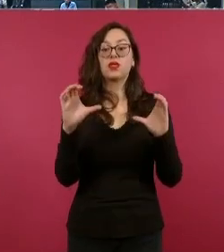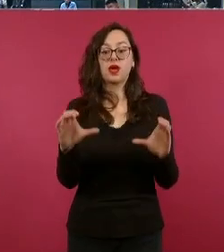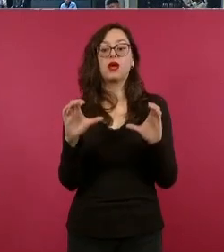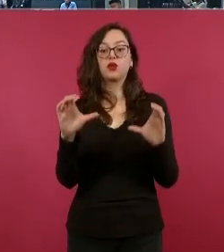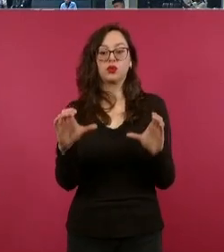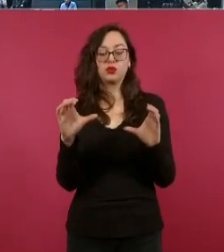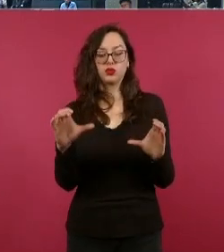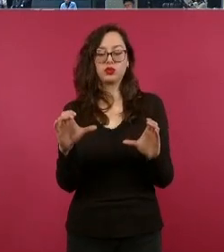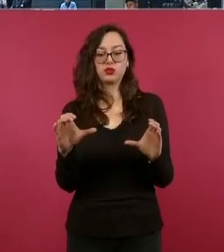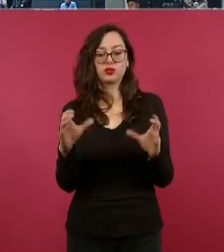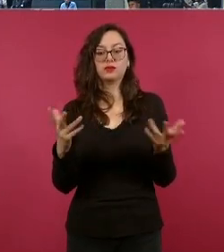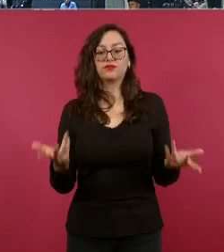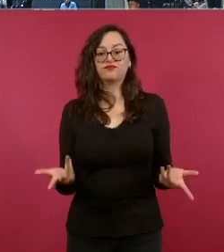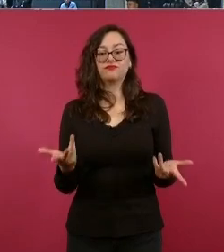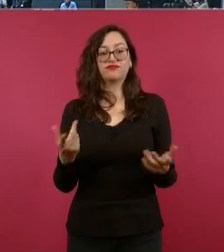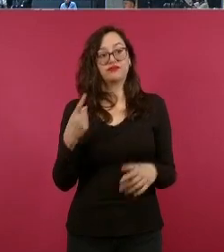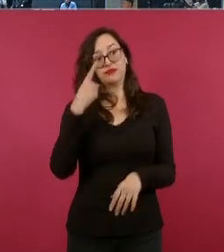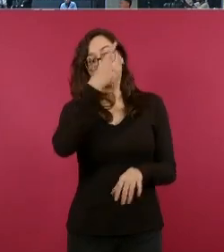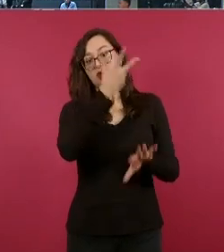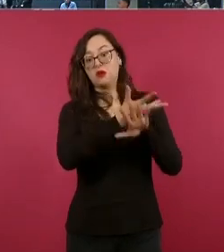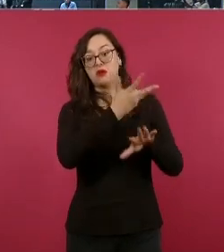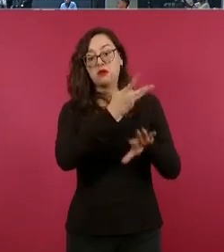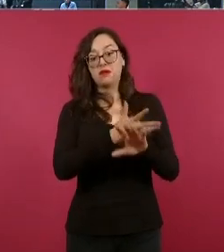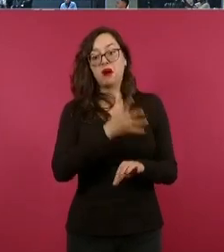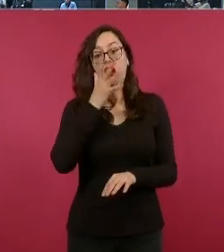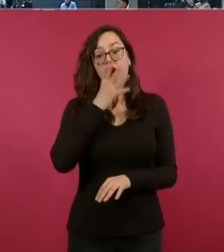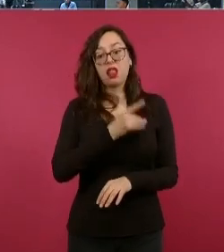Eso lo descuidaron en Estados Unidos.